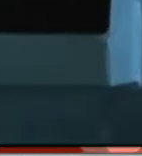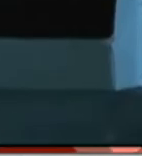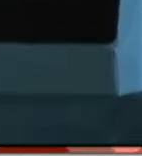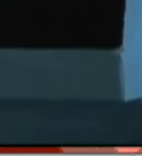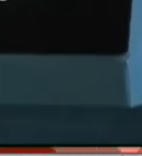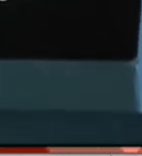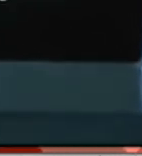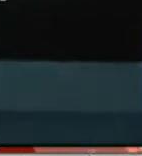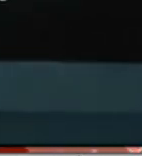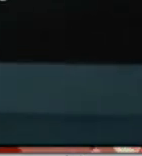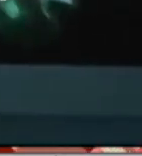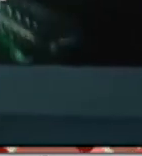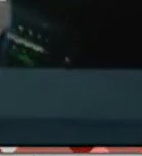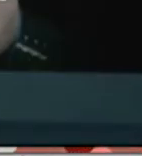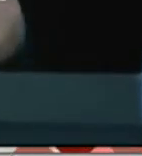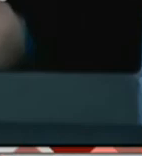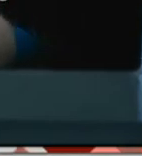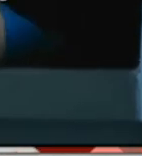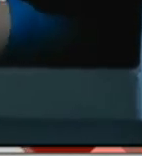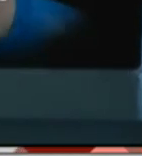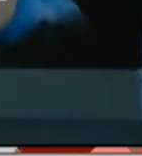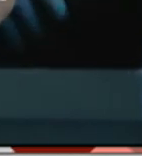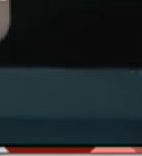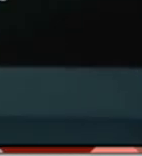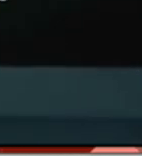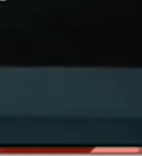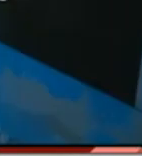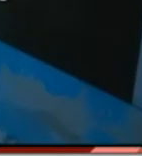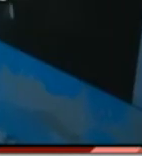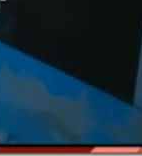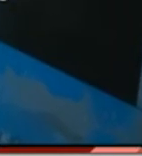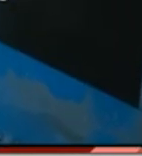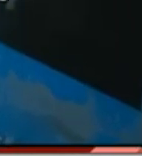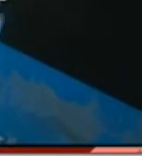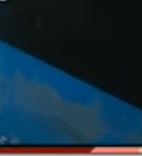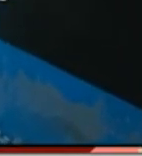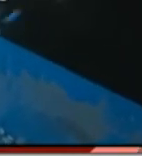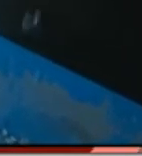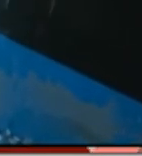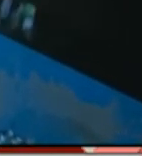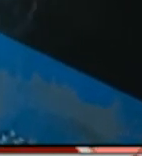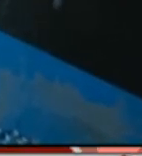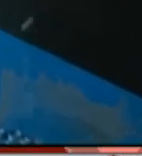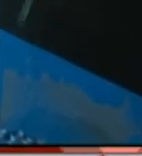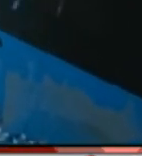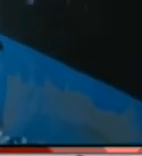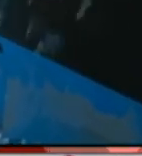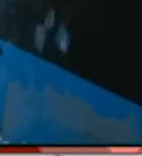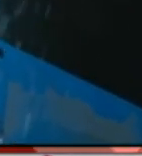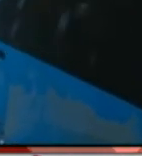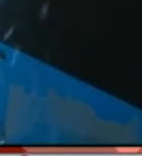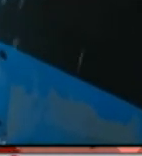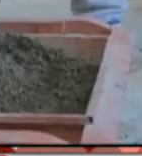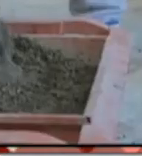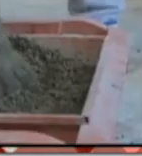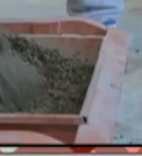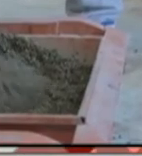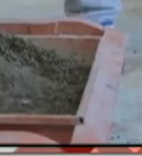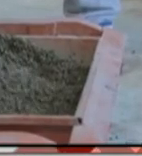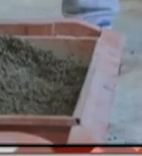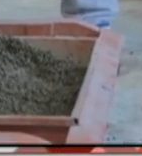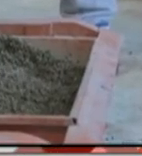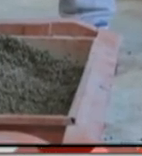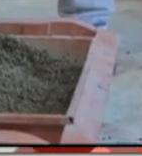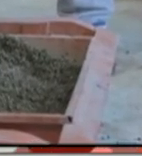proyectos hasta representar al país en la gran final de México el pasado 16 de noviembre, donde compitió con otras 4 ONGs